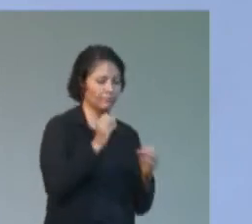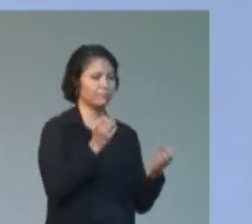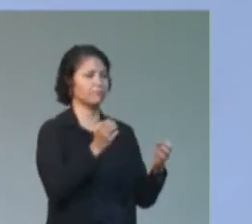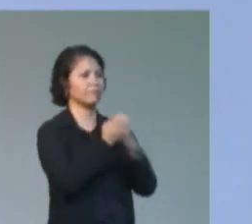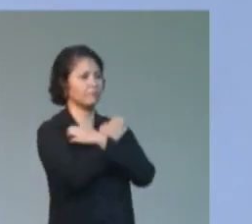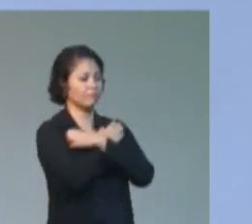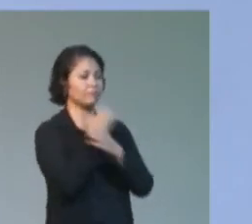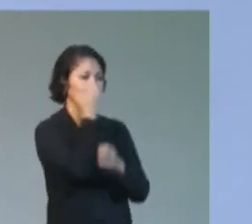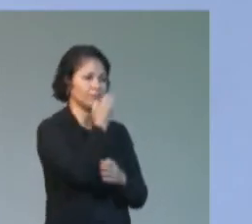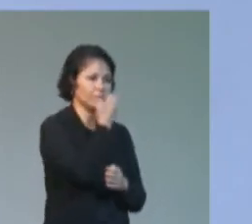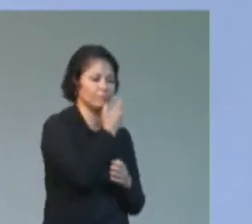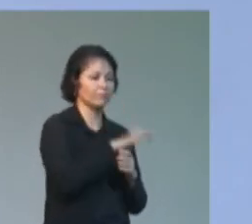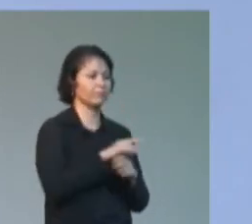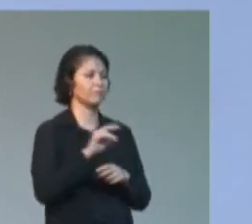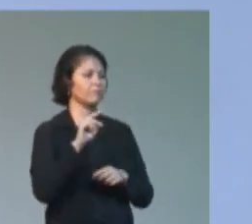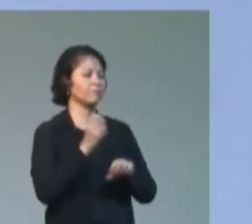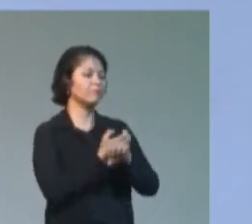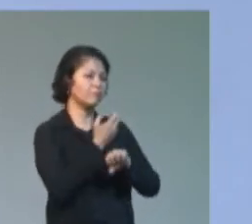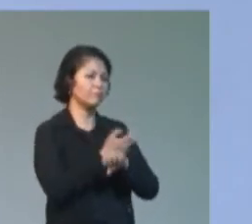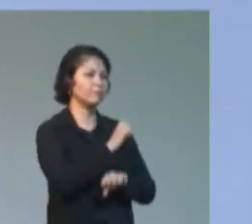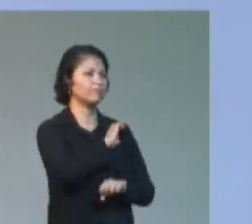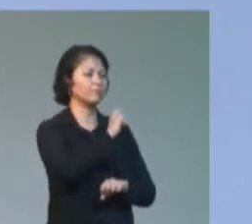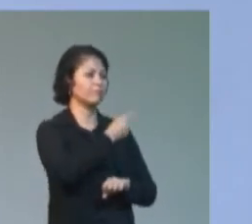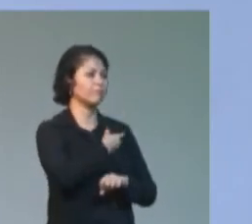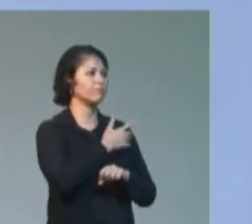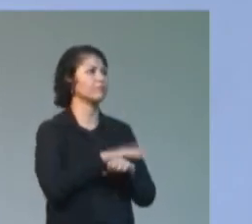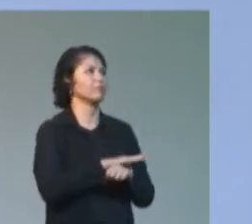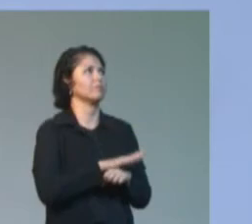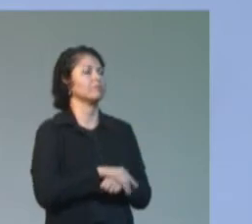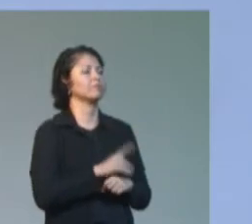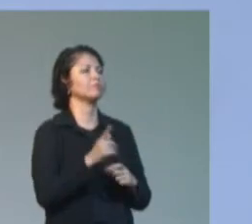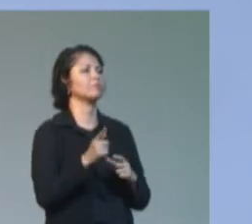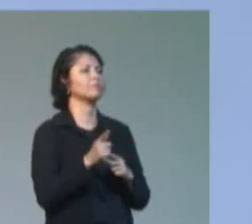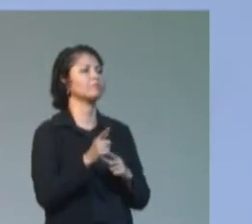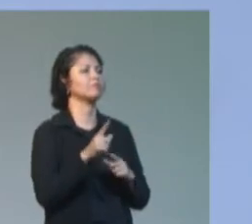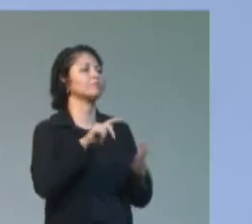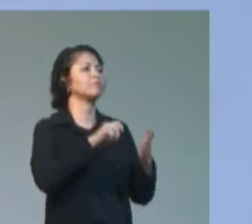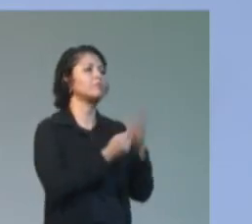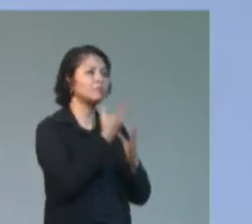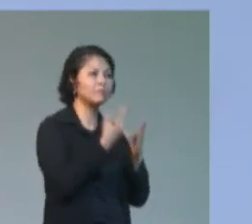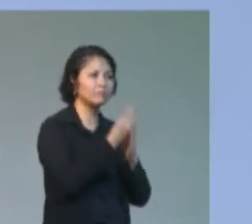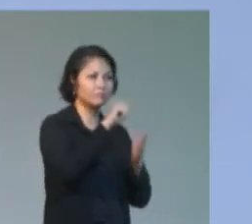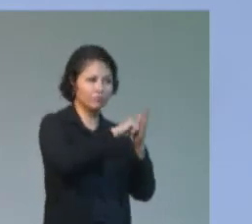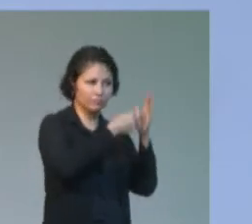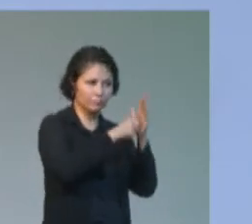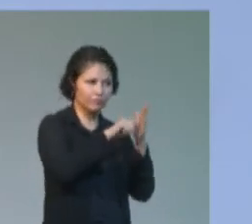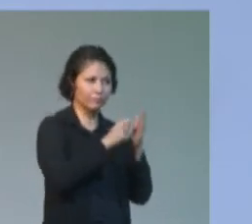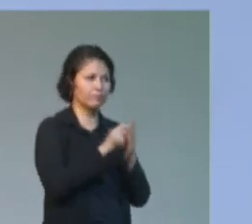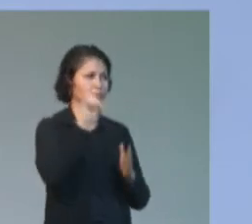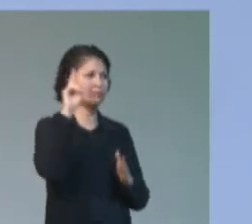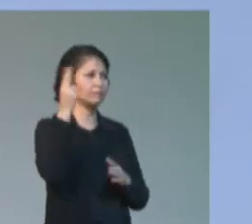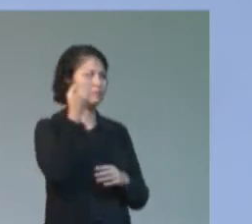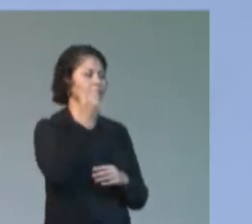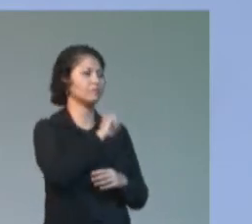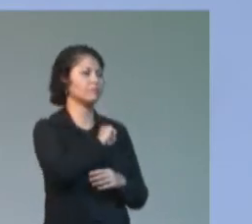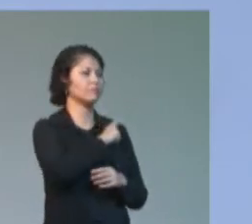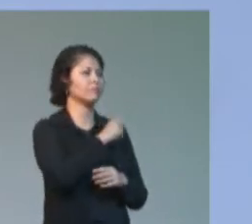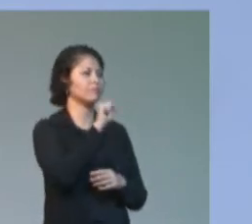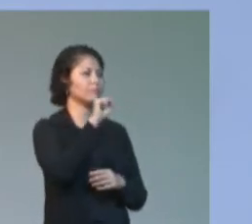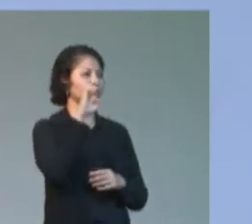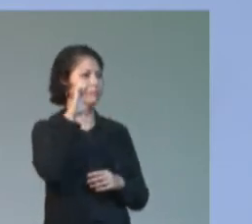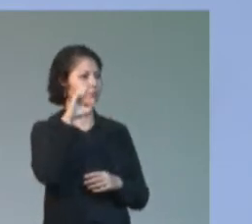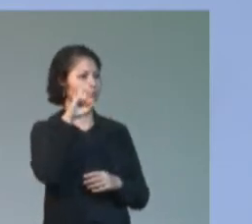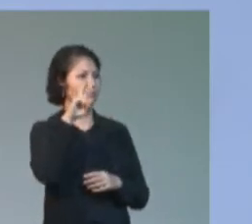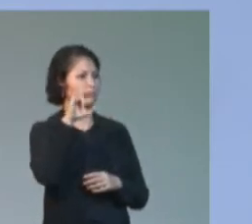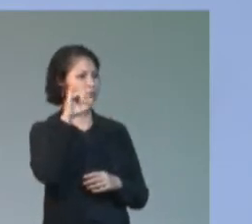sevilla director del secretariado de recursos audiovisuales y nuevas tecnologías de la universidad de sevilla ha